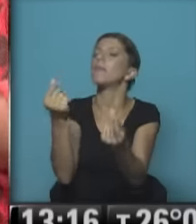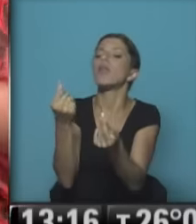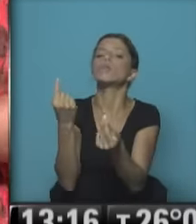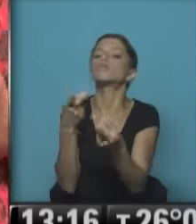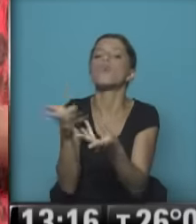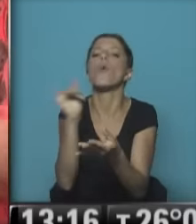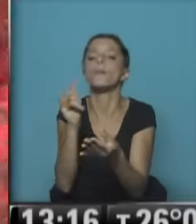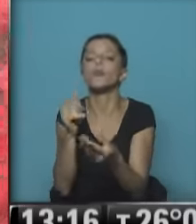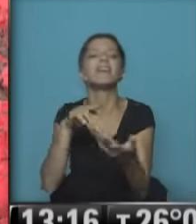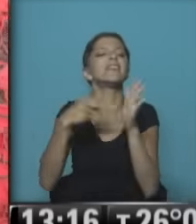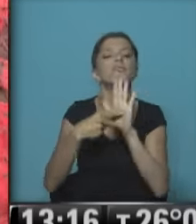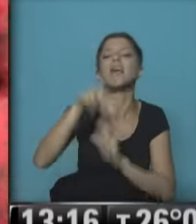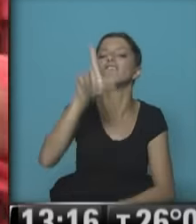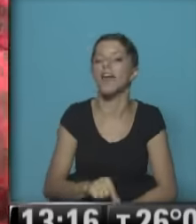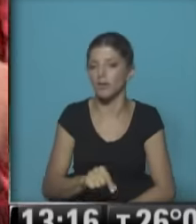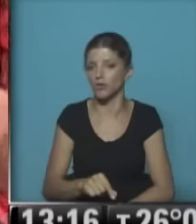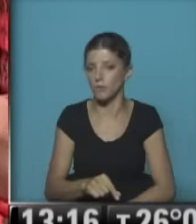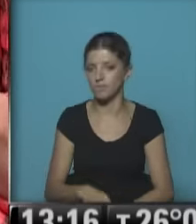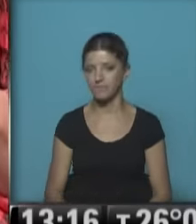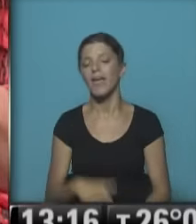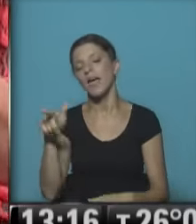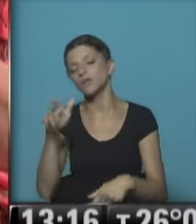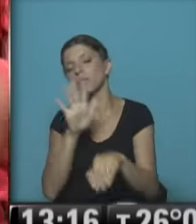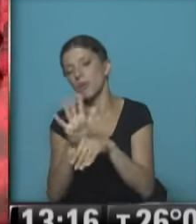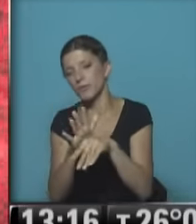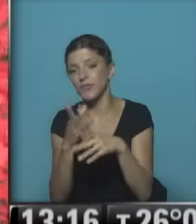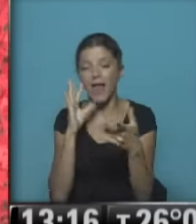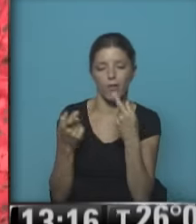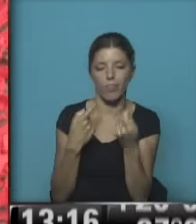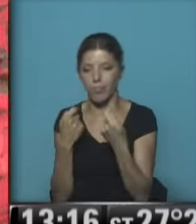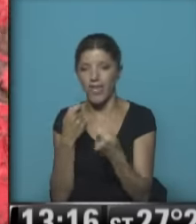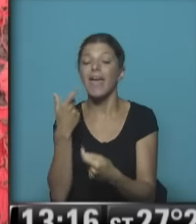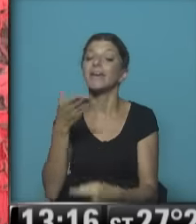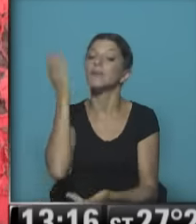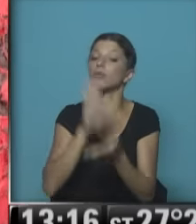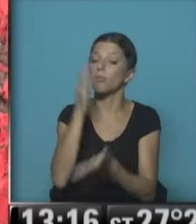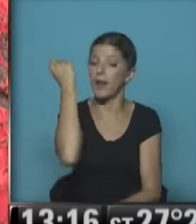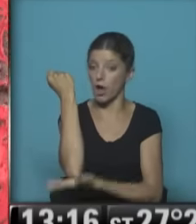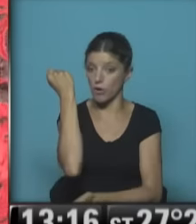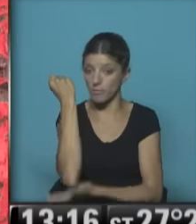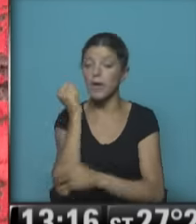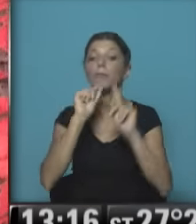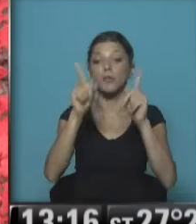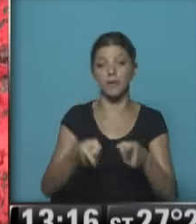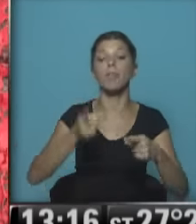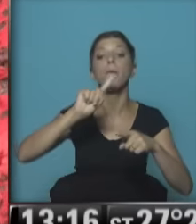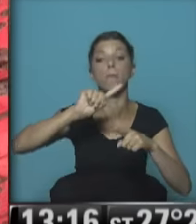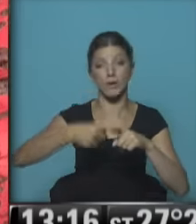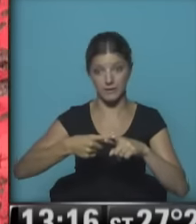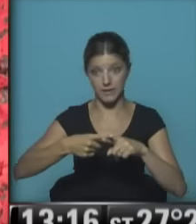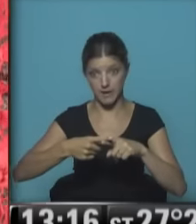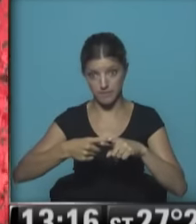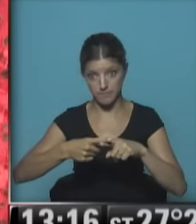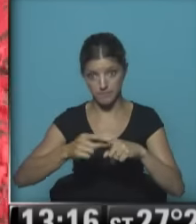es barato el petróleo? Este es un juego, por supuesto, que no habla solamente de la economía, sino fundamentalmente de la política, en un